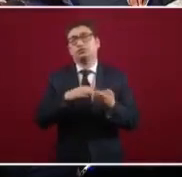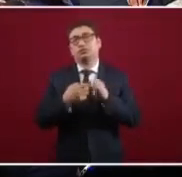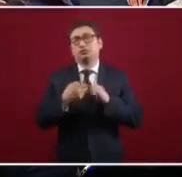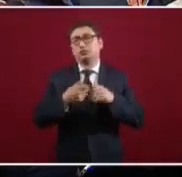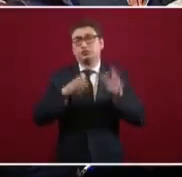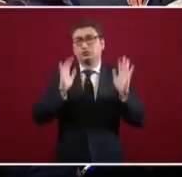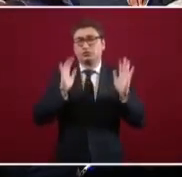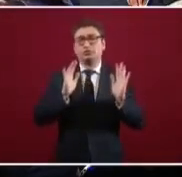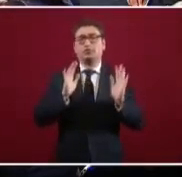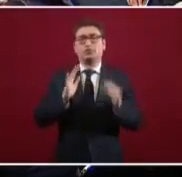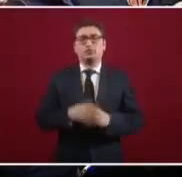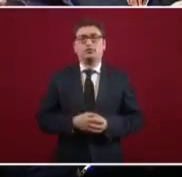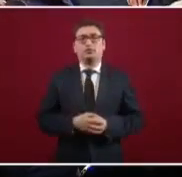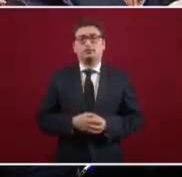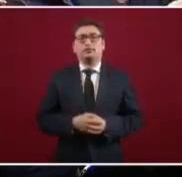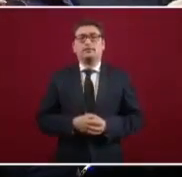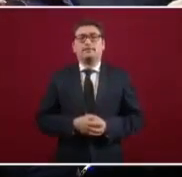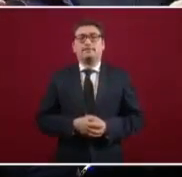o adversas